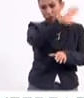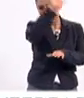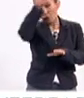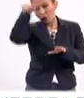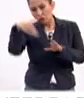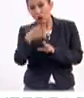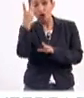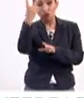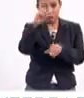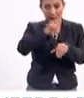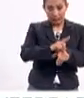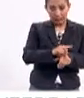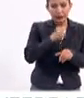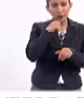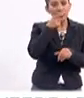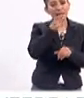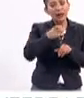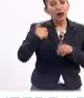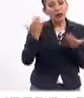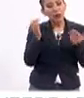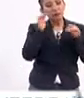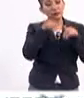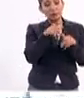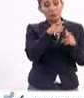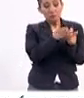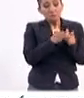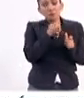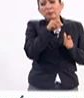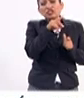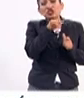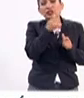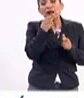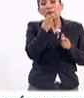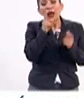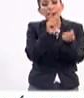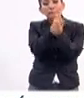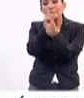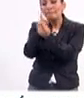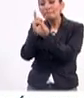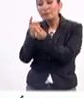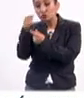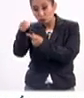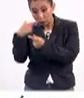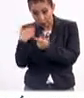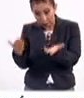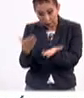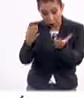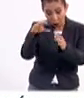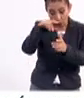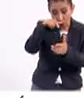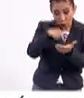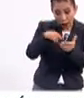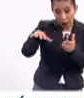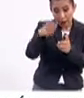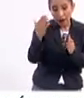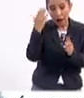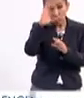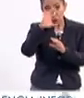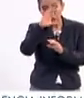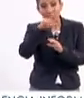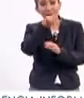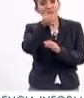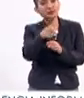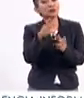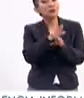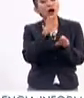día, ambos días. Y como les decía, en las misiones la intención fundamental es hablar con promotores y creadores locales para saber